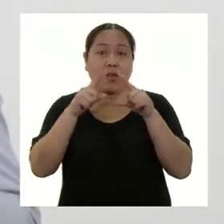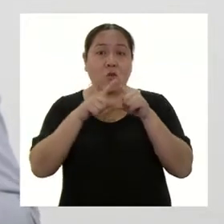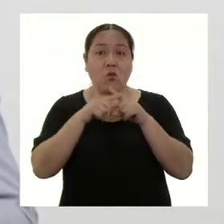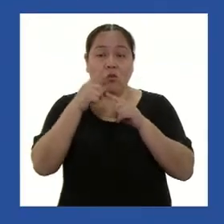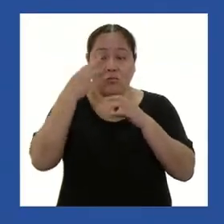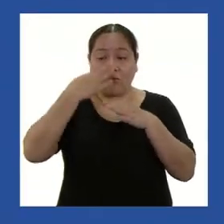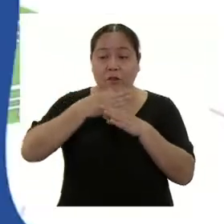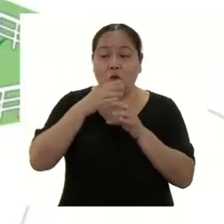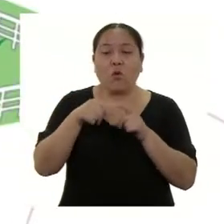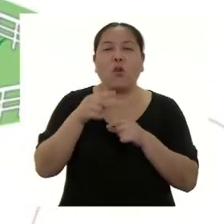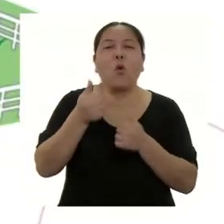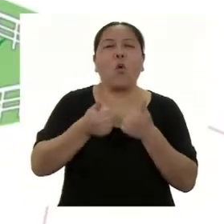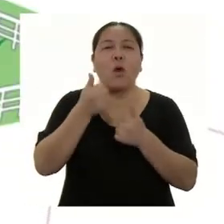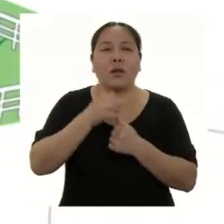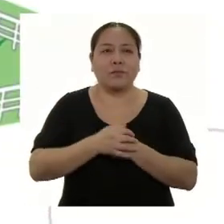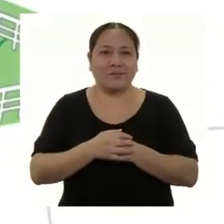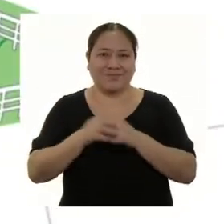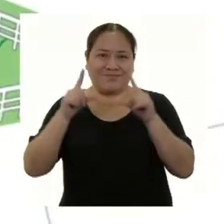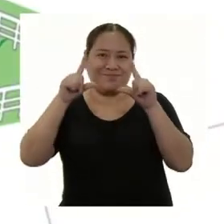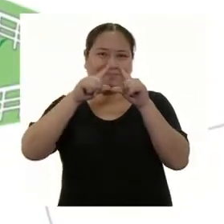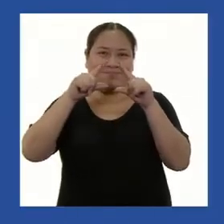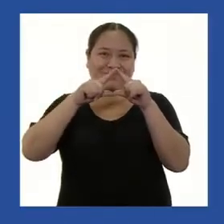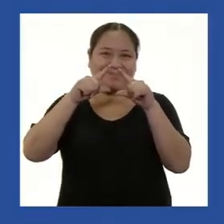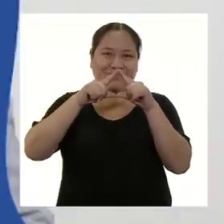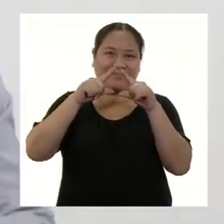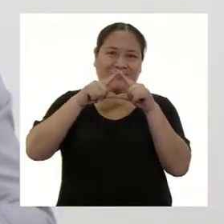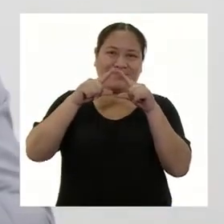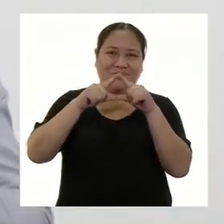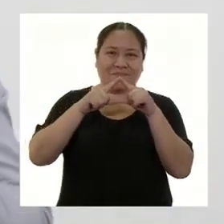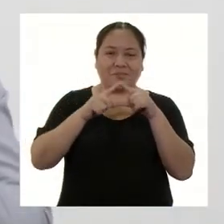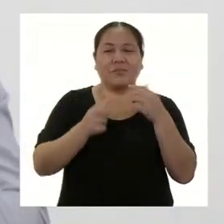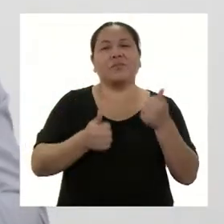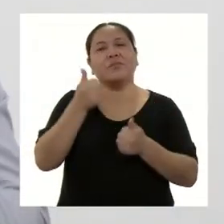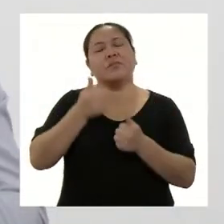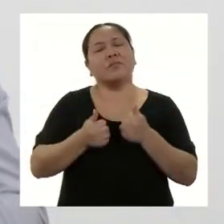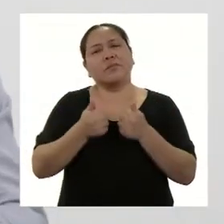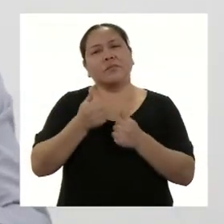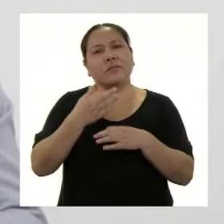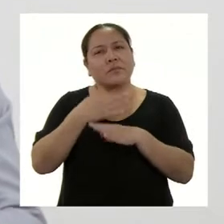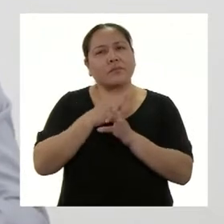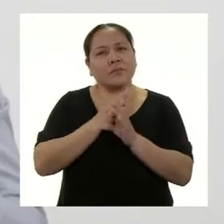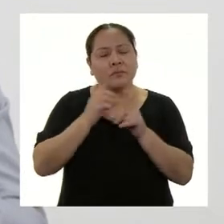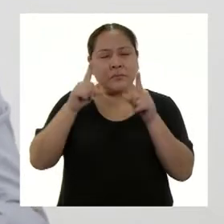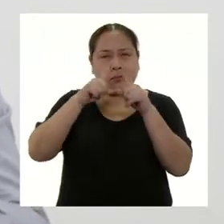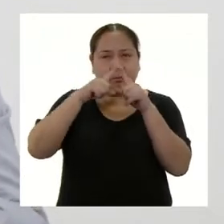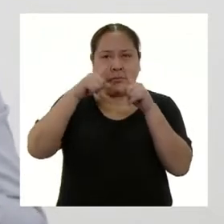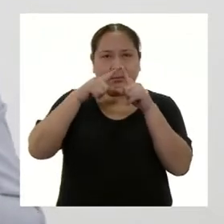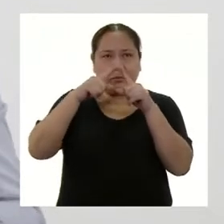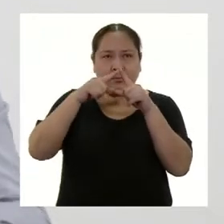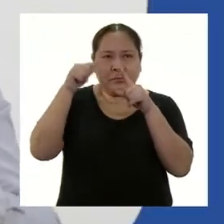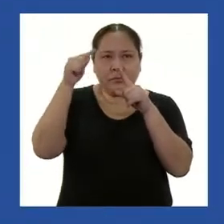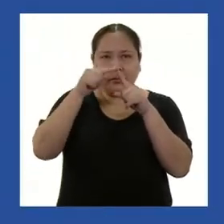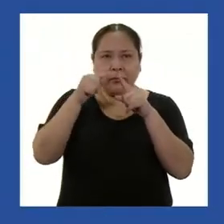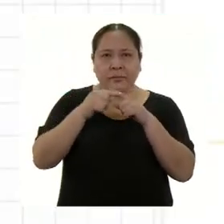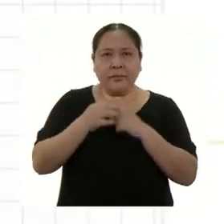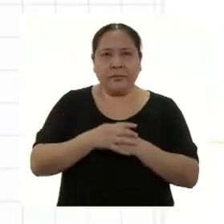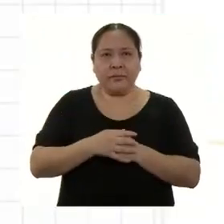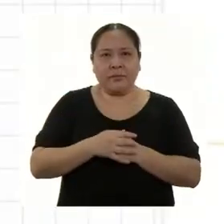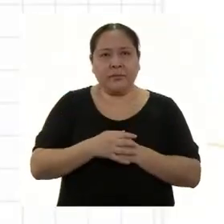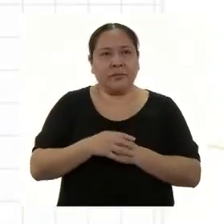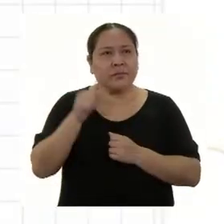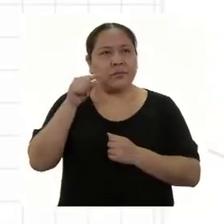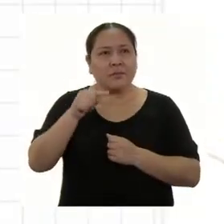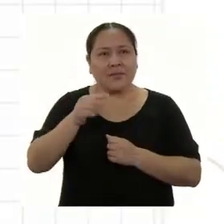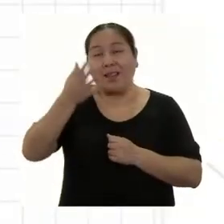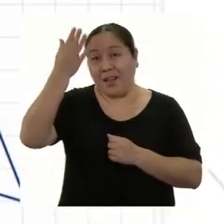que forma el terreno? ¡Un triángulo! ¿Qué tipo de triángulo tiene la forma del terreno para el biohuerto? Eso lo